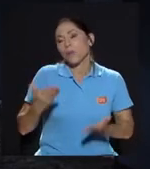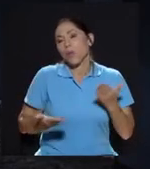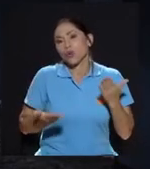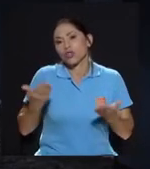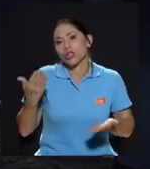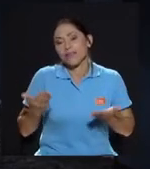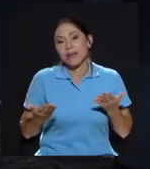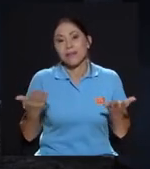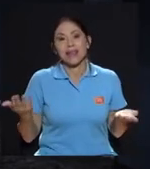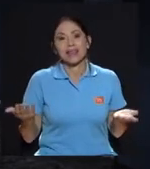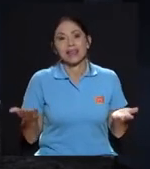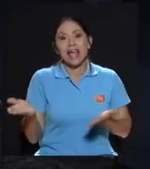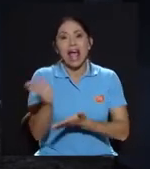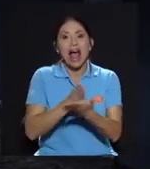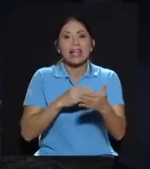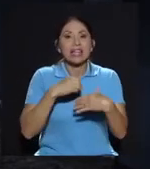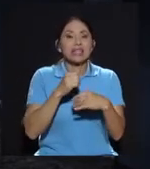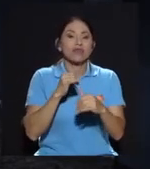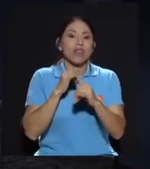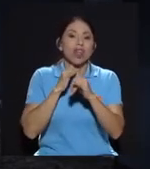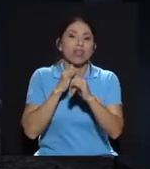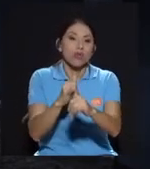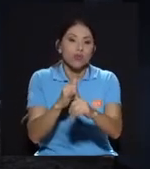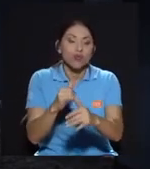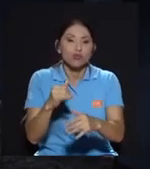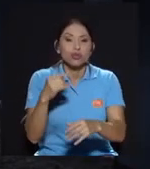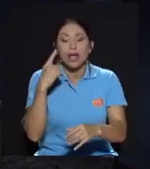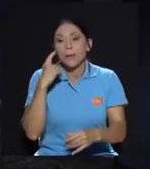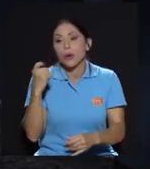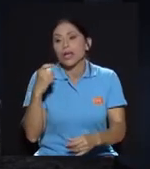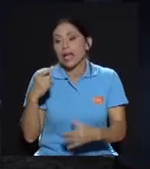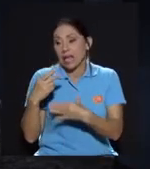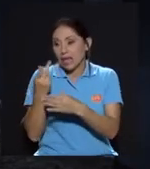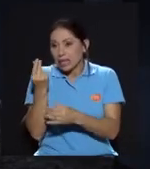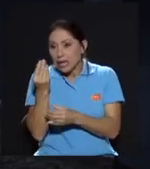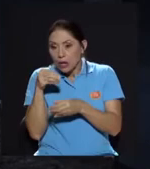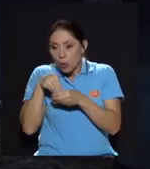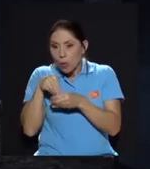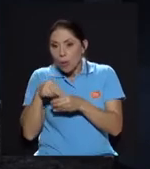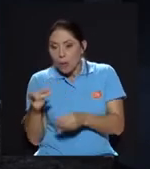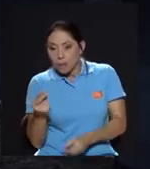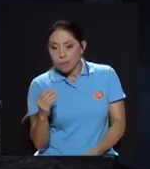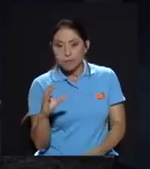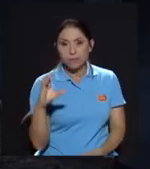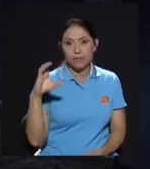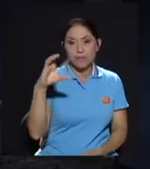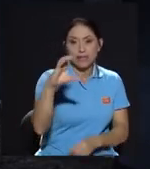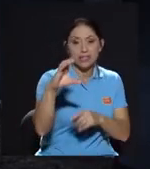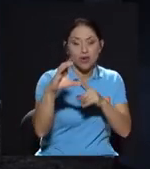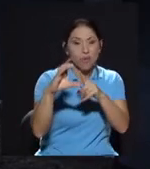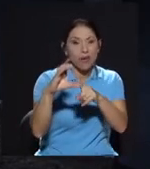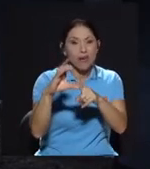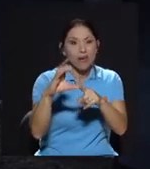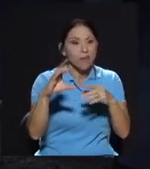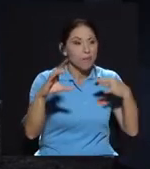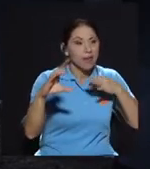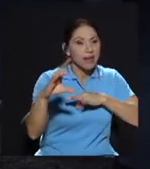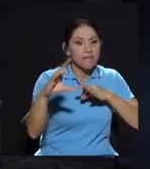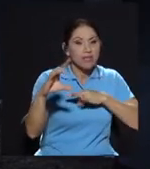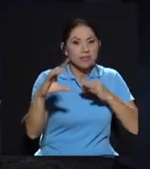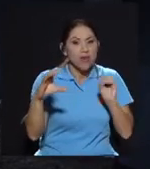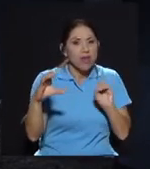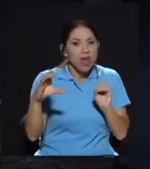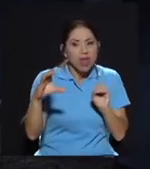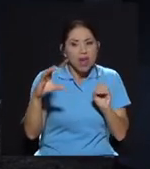que alguien perdió un dinero porque le ofrecieron una inversión y resulta que no resultó el beneficio que esperaba